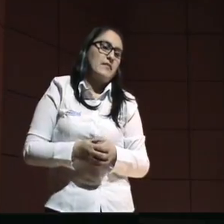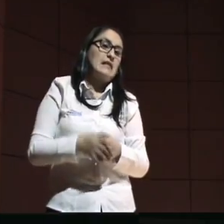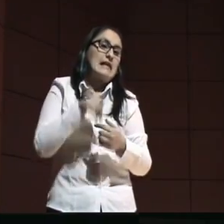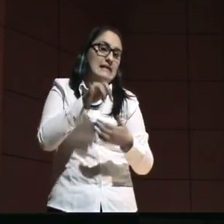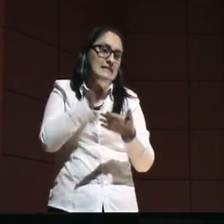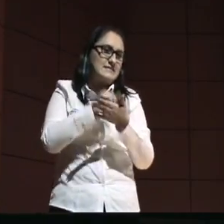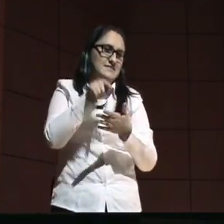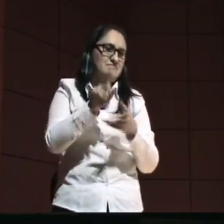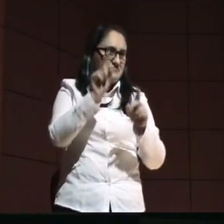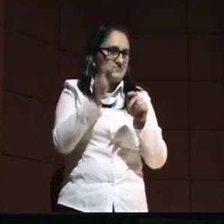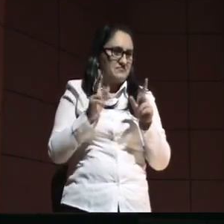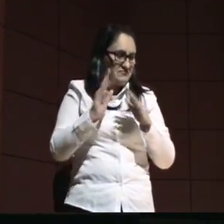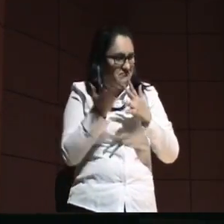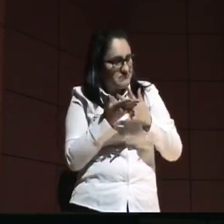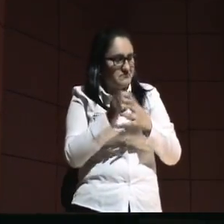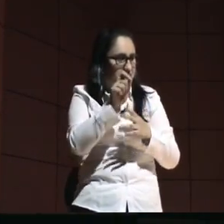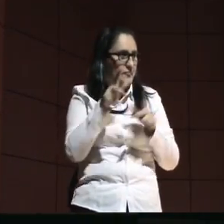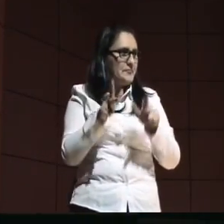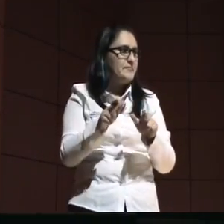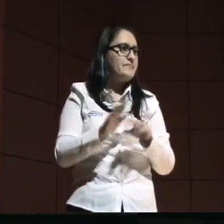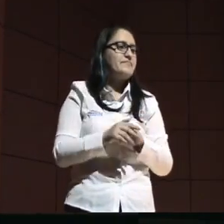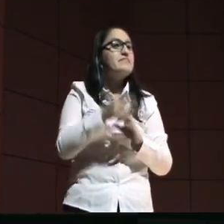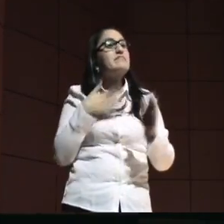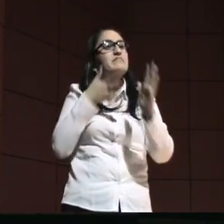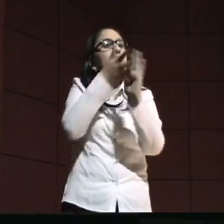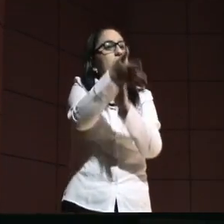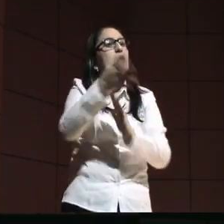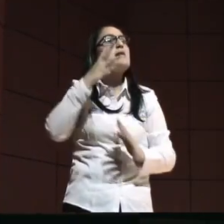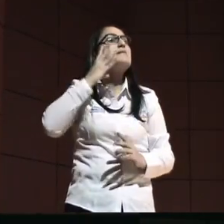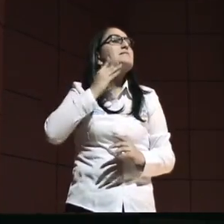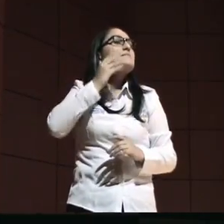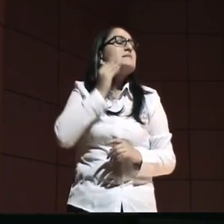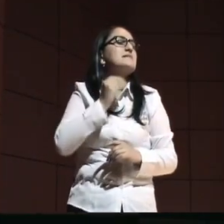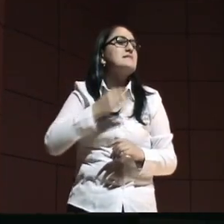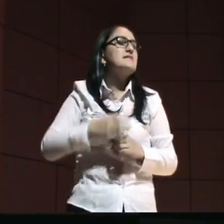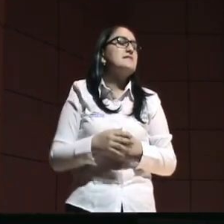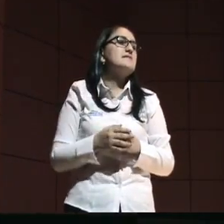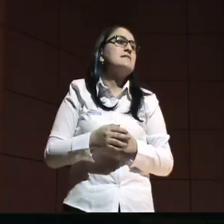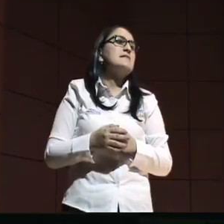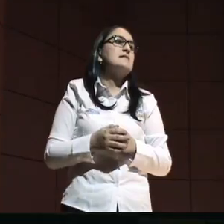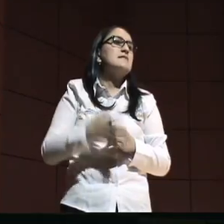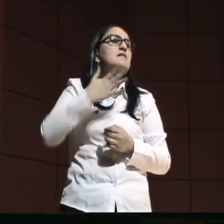Una parte, hago una pausa para contar la experiencia